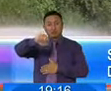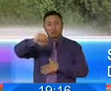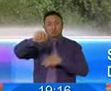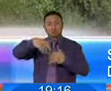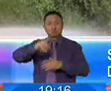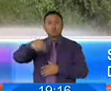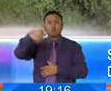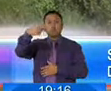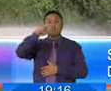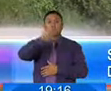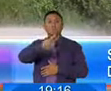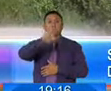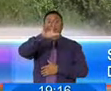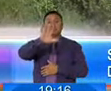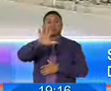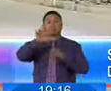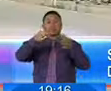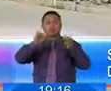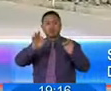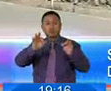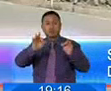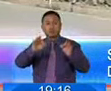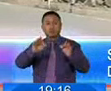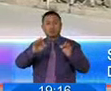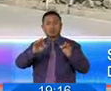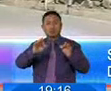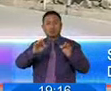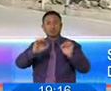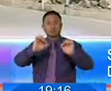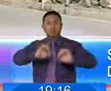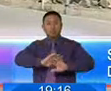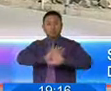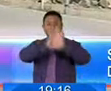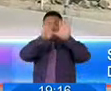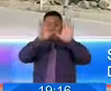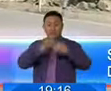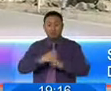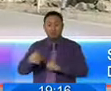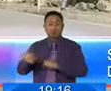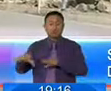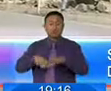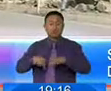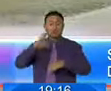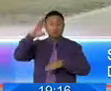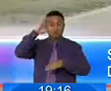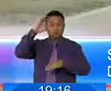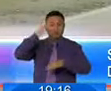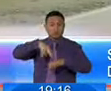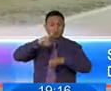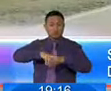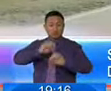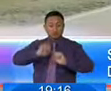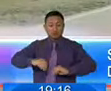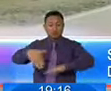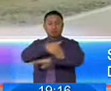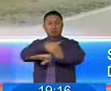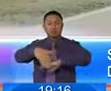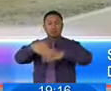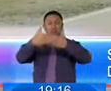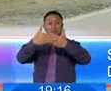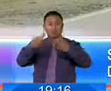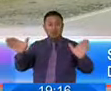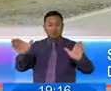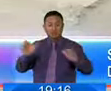que el próximo 25 de febrero en horas de la mañana, en coordinación con la Policía Nacional, se habilitara la vía